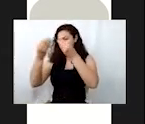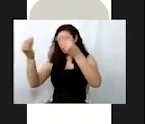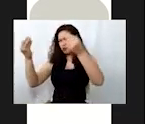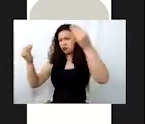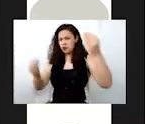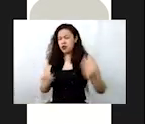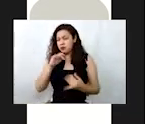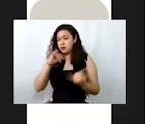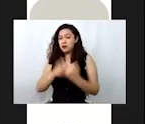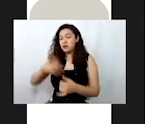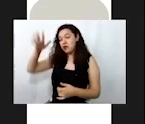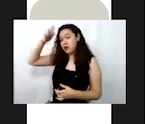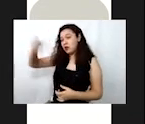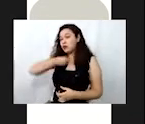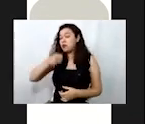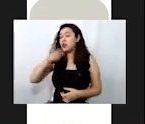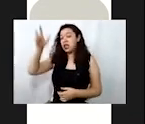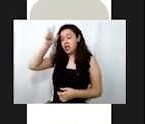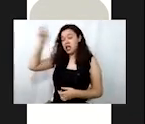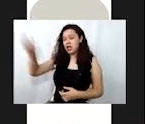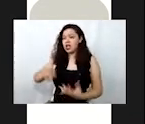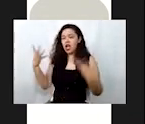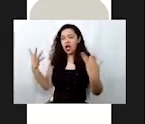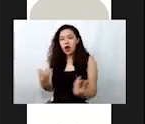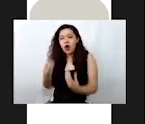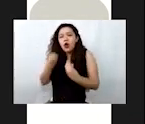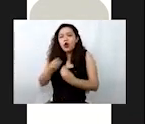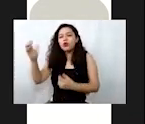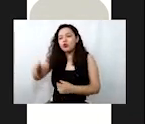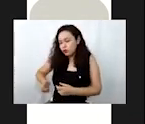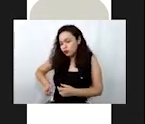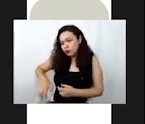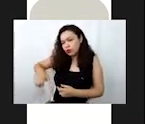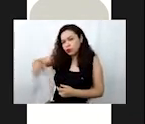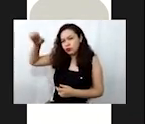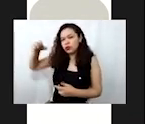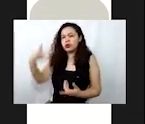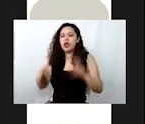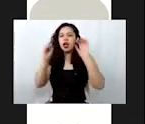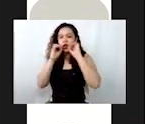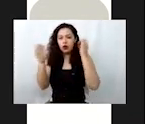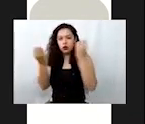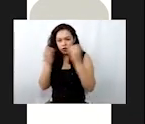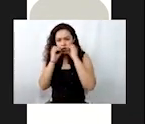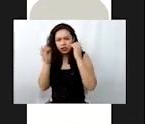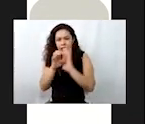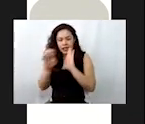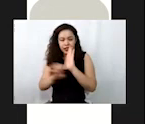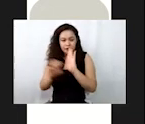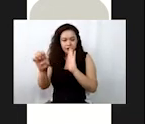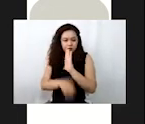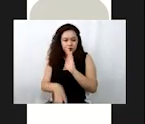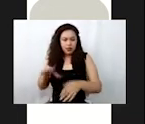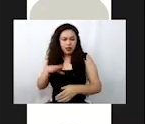tercera edad en Hidalgo, con Envejeciendo Juntos. Muchas organizaciones, les digo, que tienen ya estos ejemplos, e